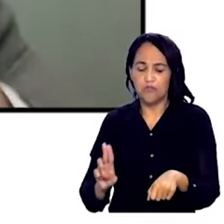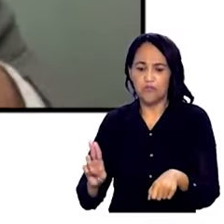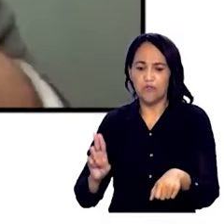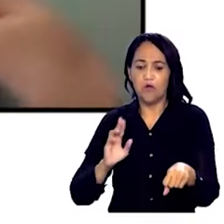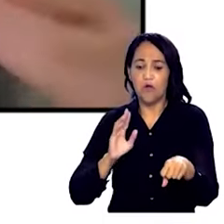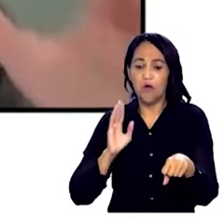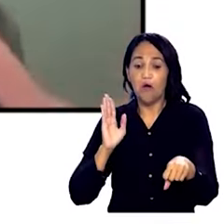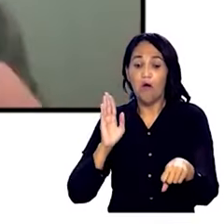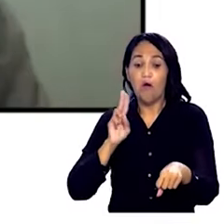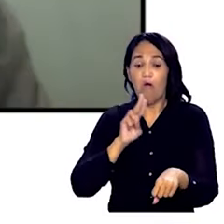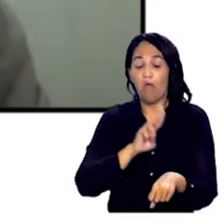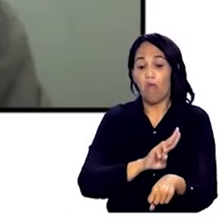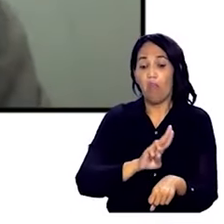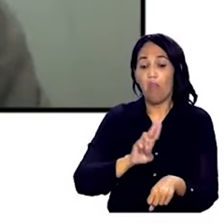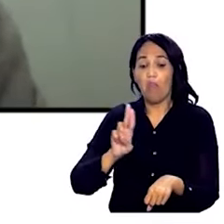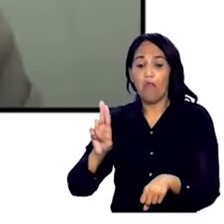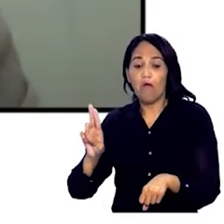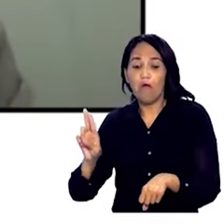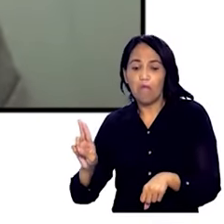argentino